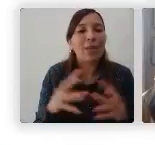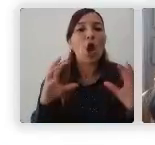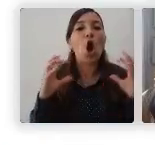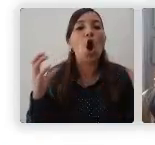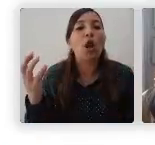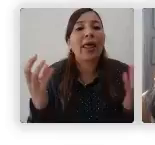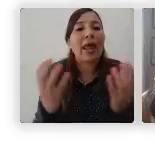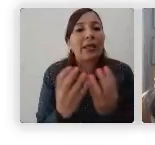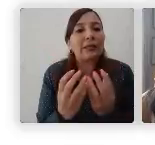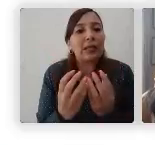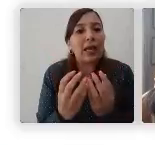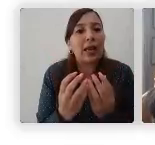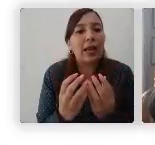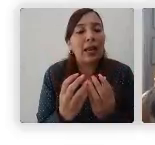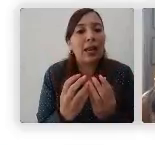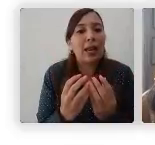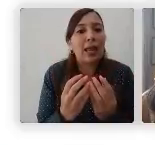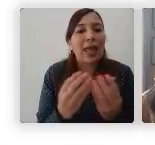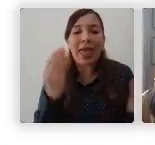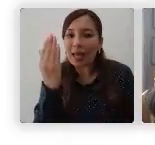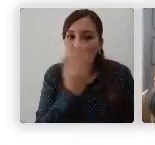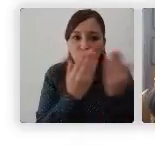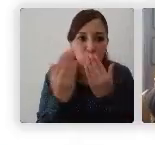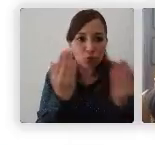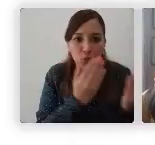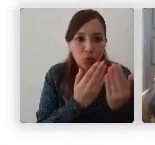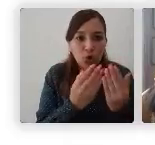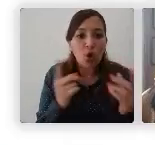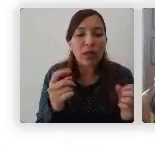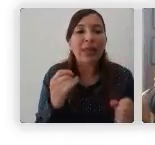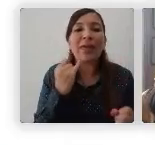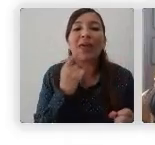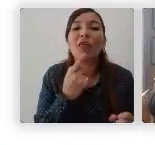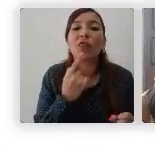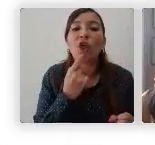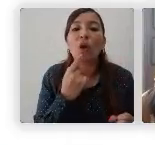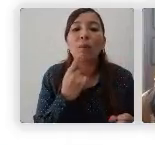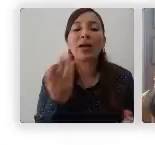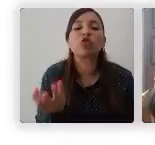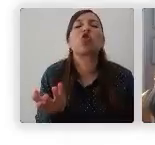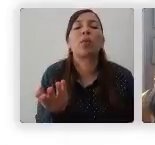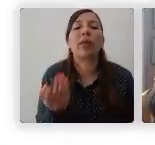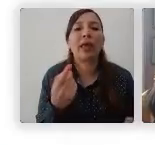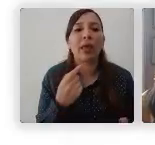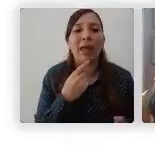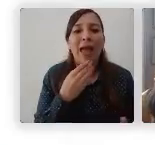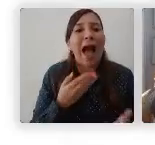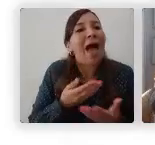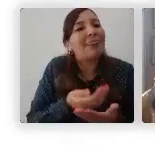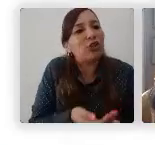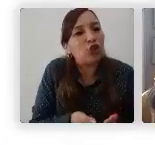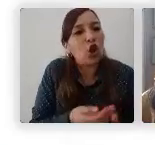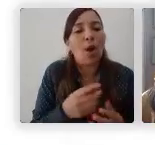capacitaciones también en idiomas originarios si sobre la atención la digitalización los